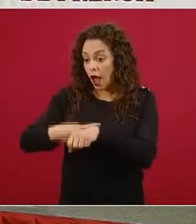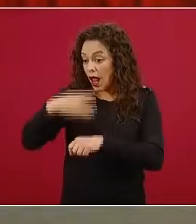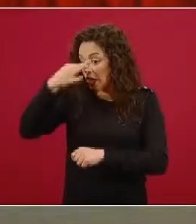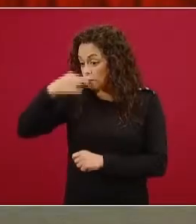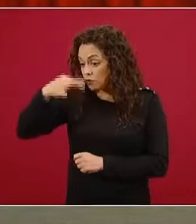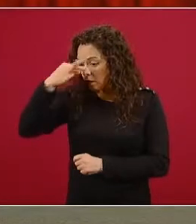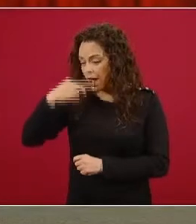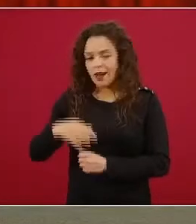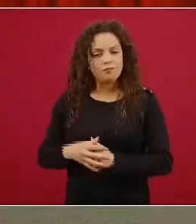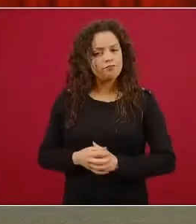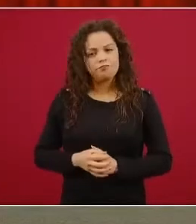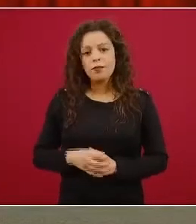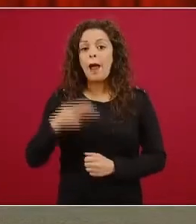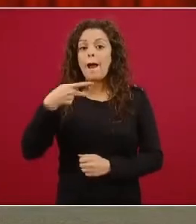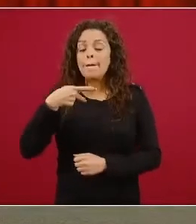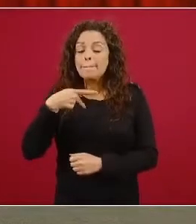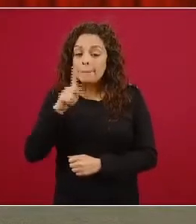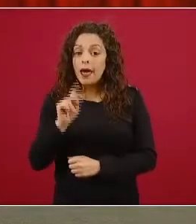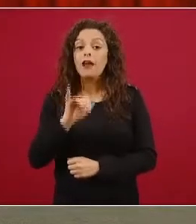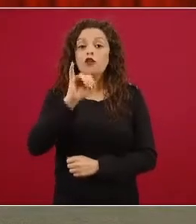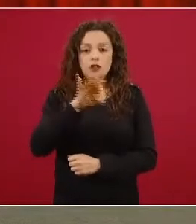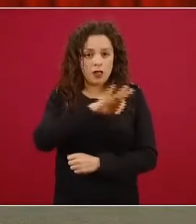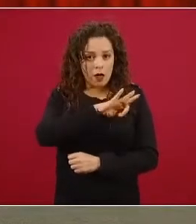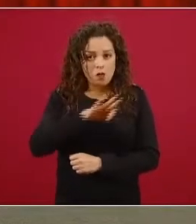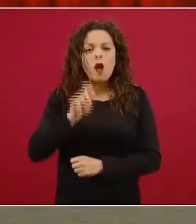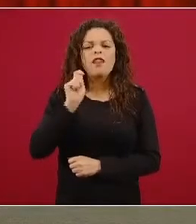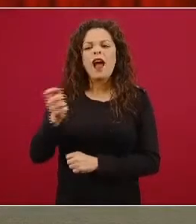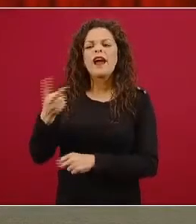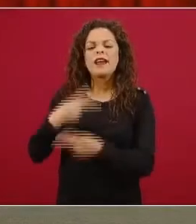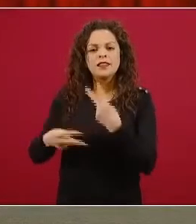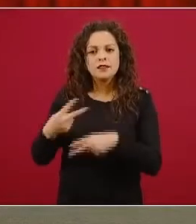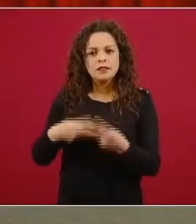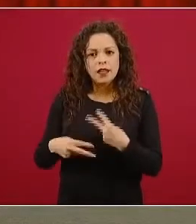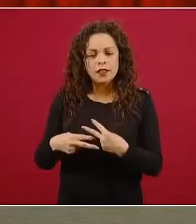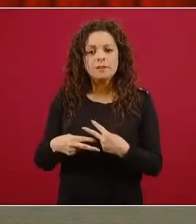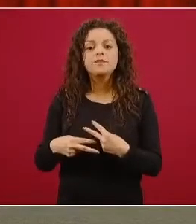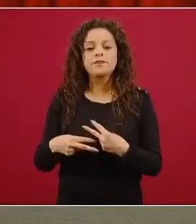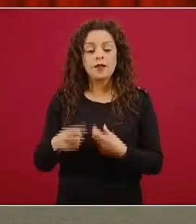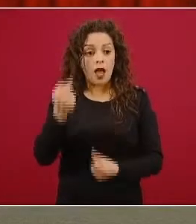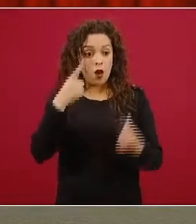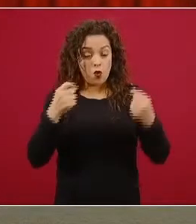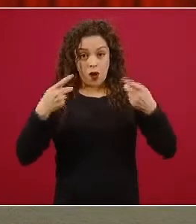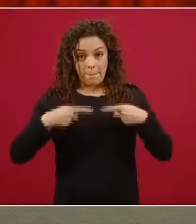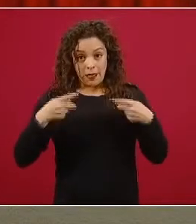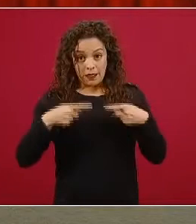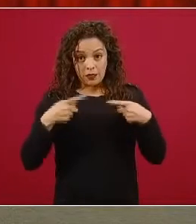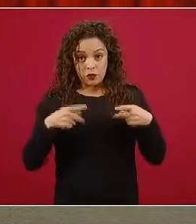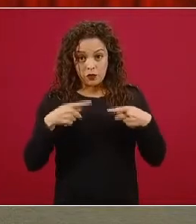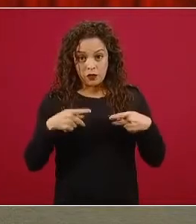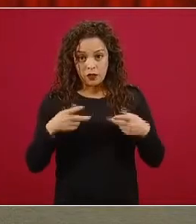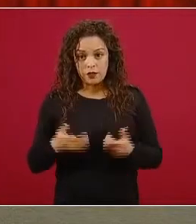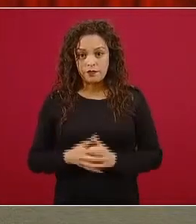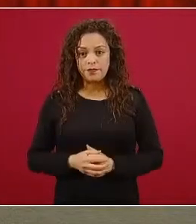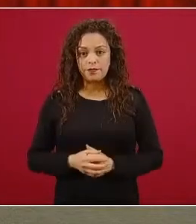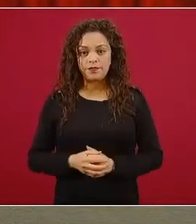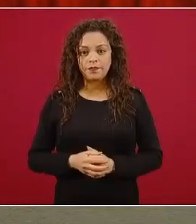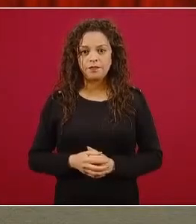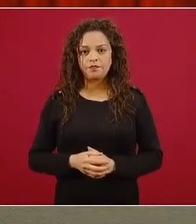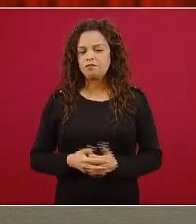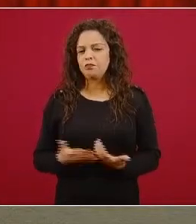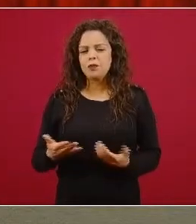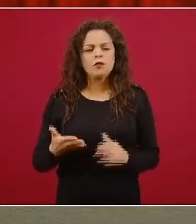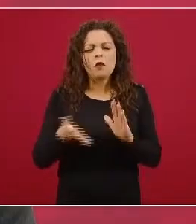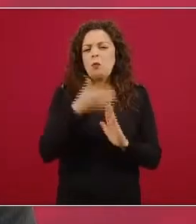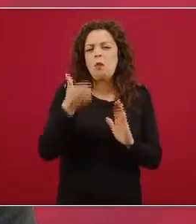Lo que sí puede ocurrir es que la vacuna contra la influenza en algunas personas, es una proporción francamente